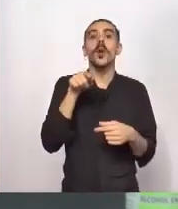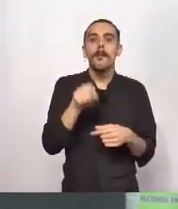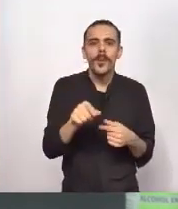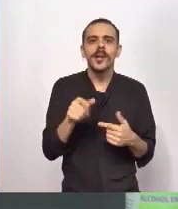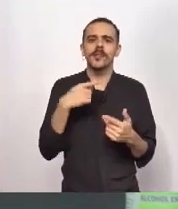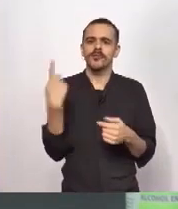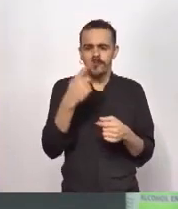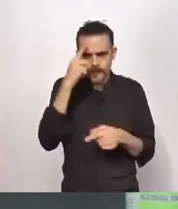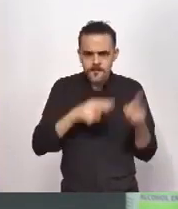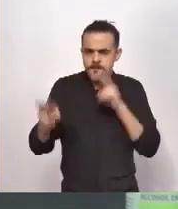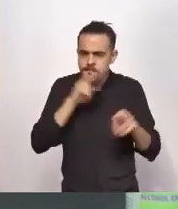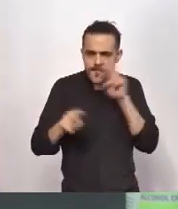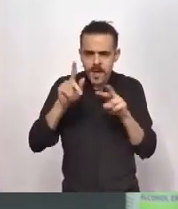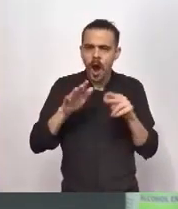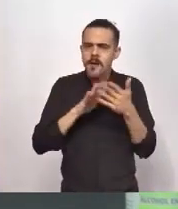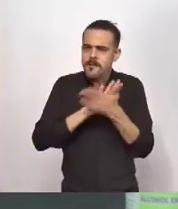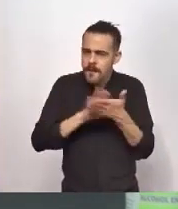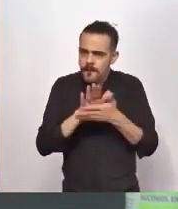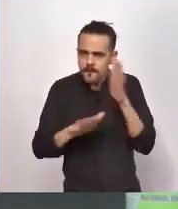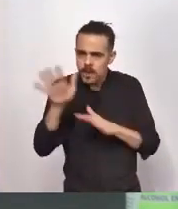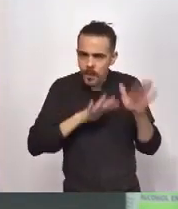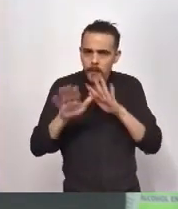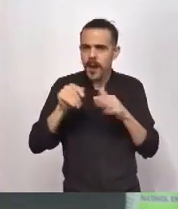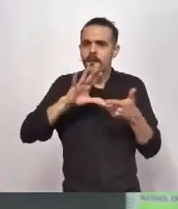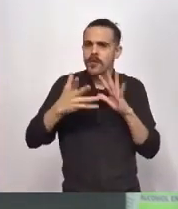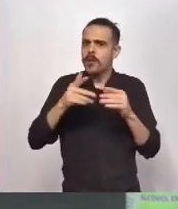trabajando con diferentes herramientas para de forma